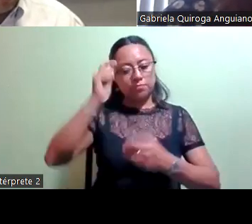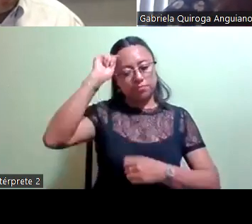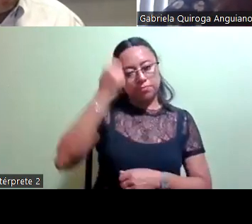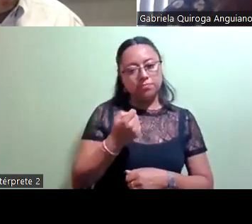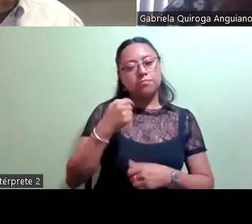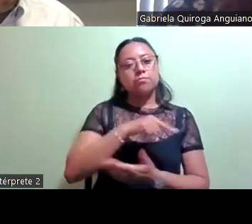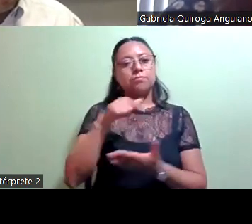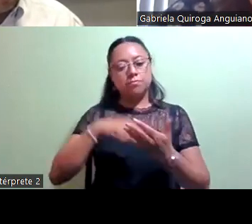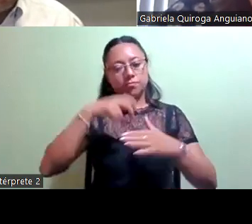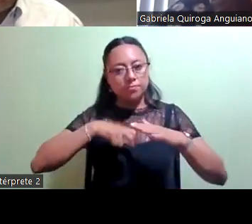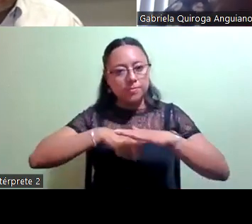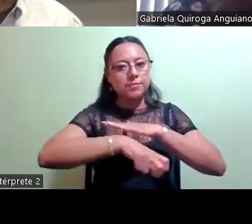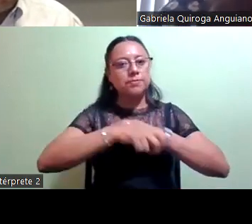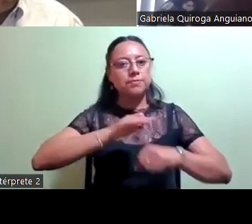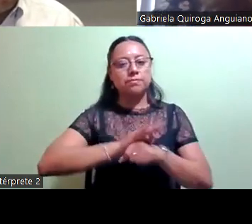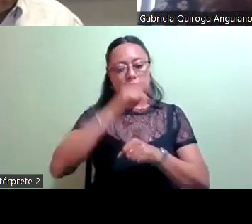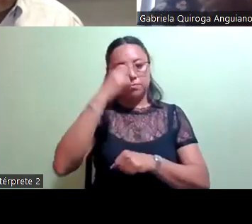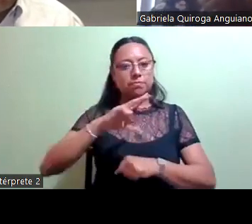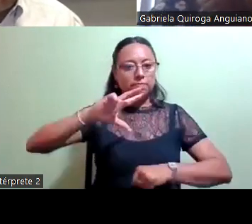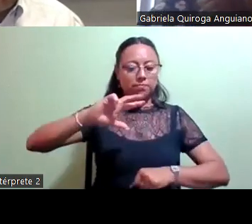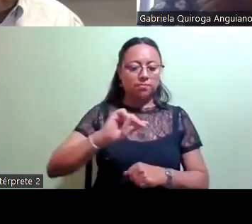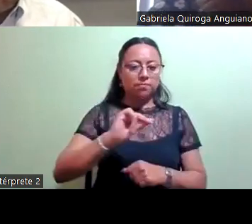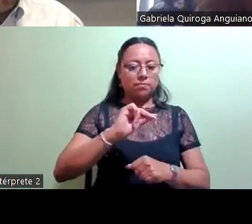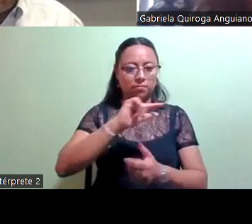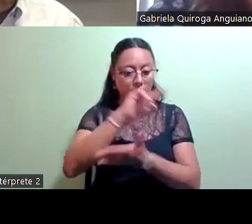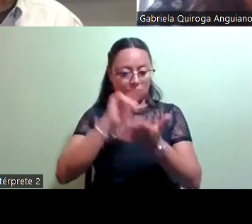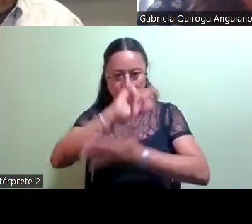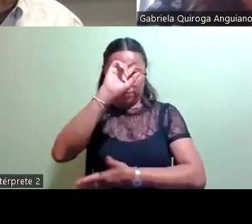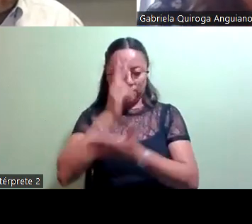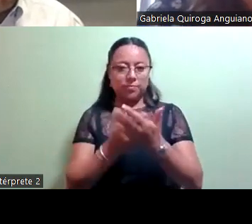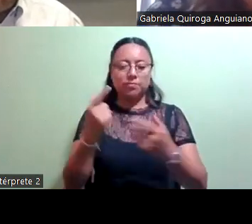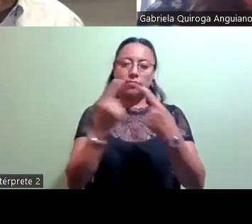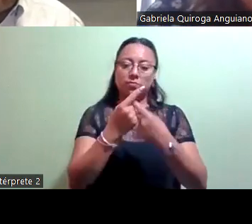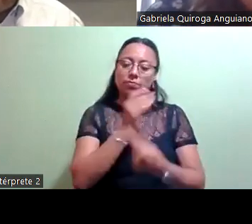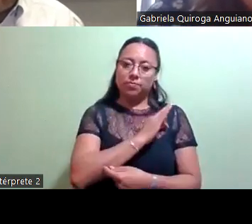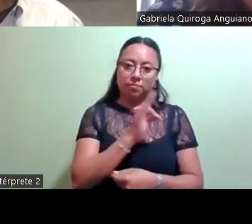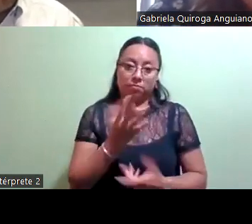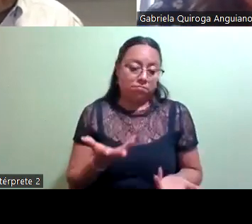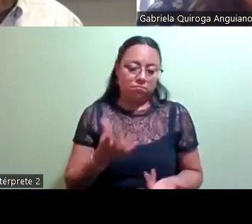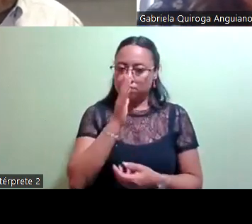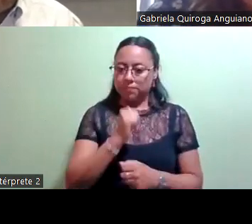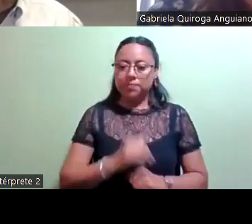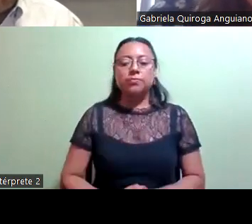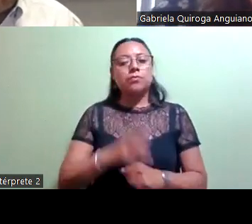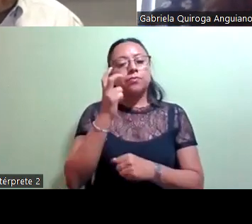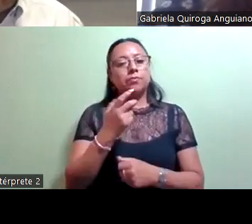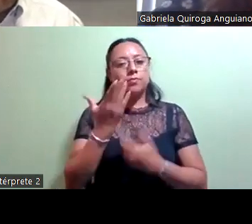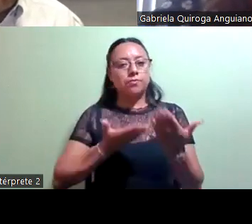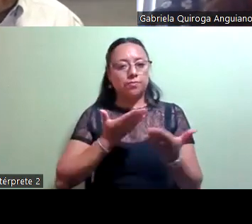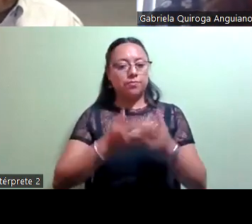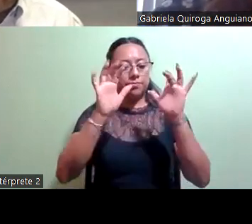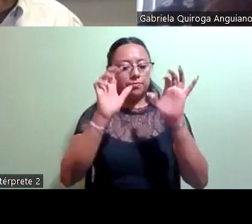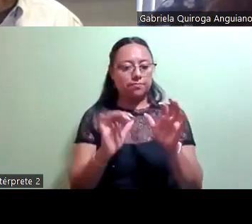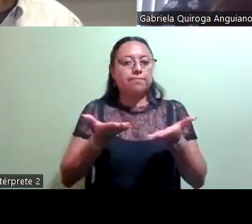de verificar que no existan violaciones a la presente ley. Por lo que la propuesta de redacción es la